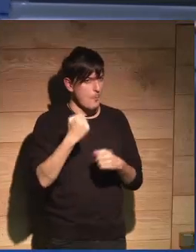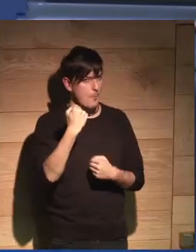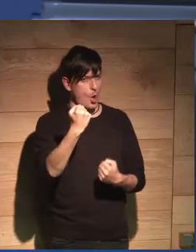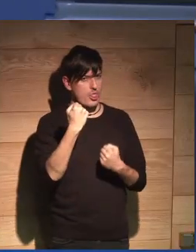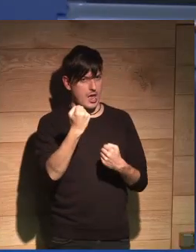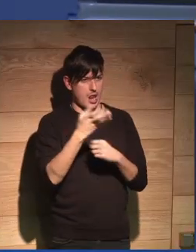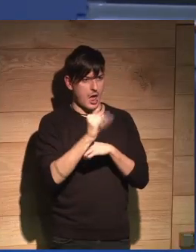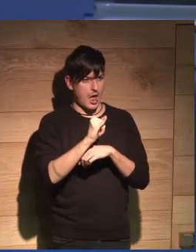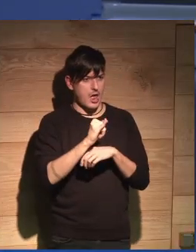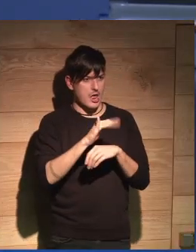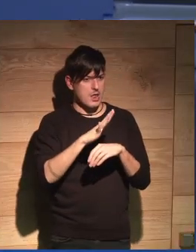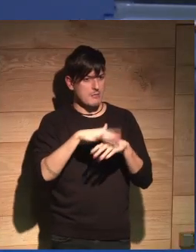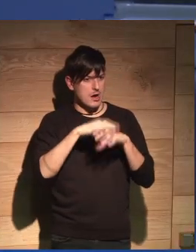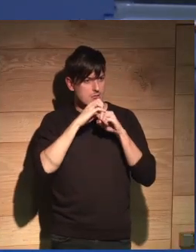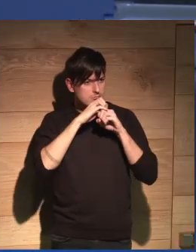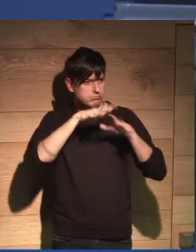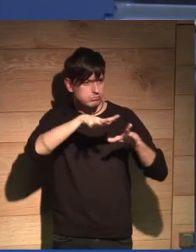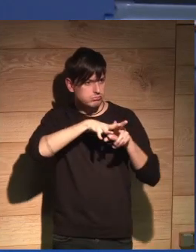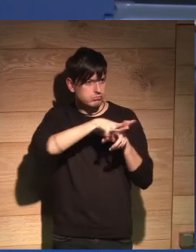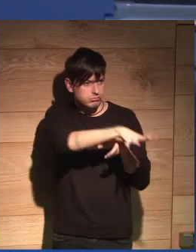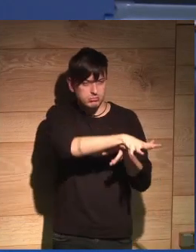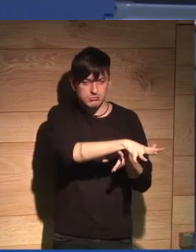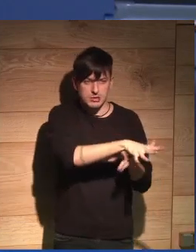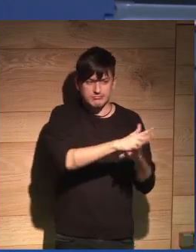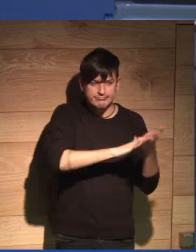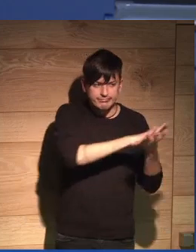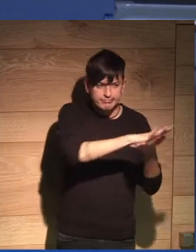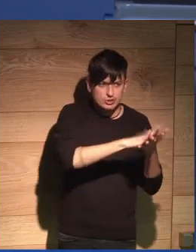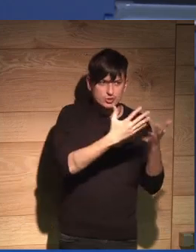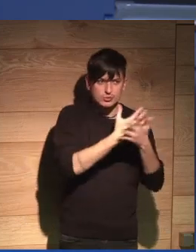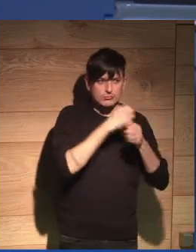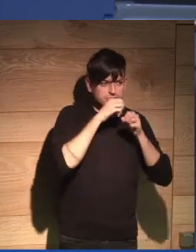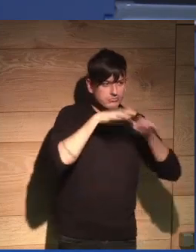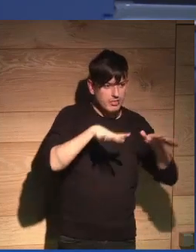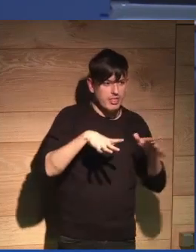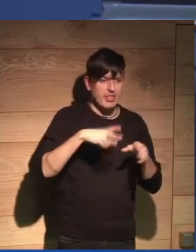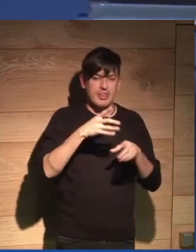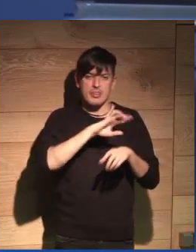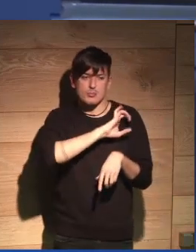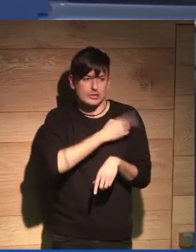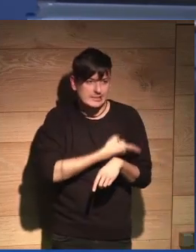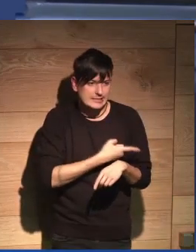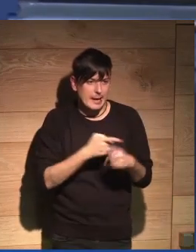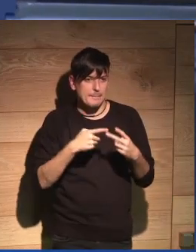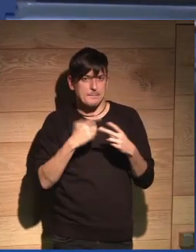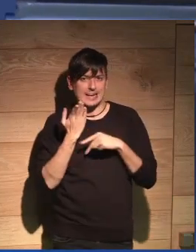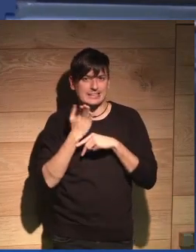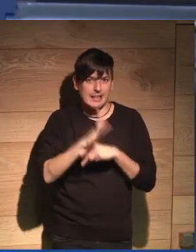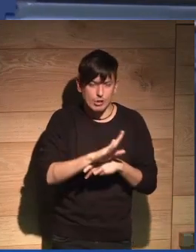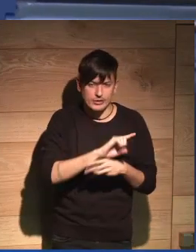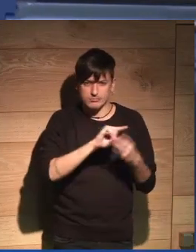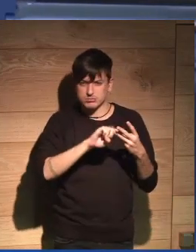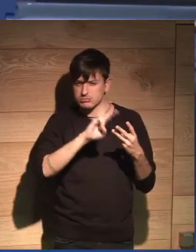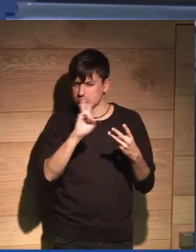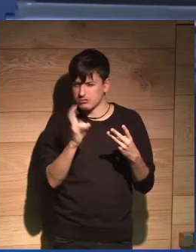de cargarse prácticamente todo lo que hacemos en la divulgación. Hay famosos, hay artistas, hay deportistas, hay presentadores, hay que tienen un